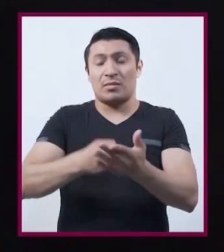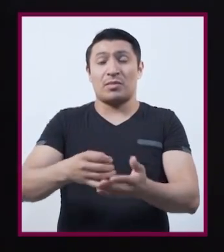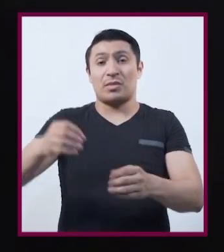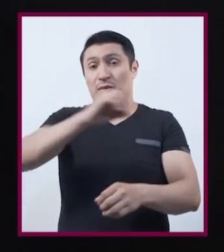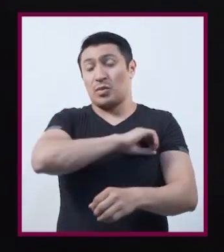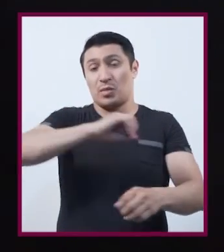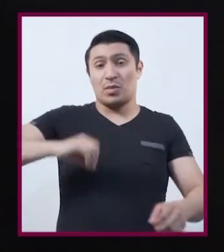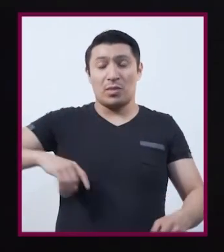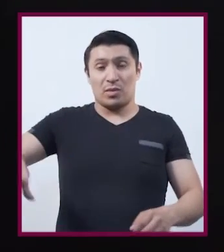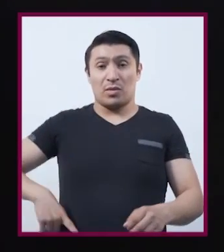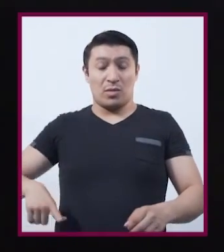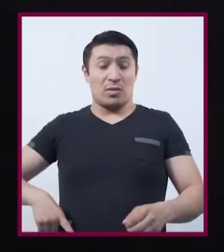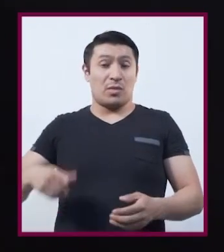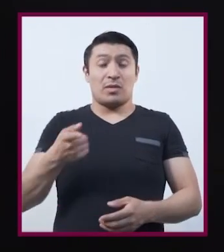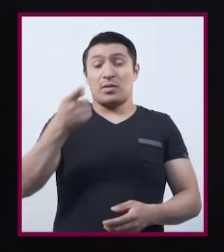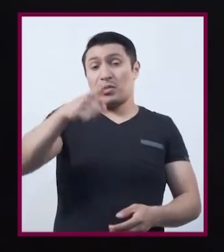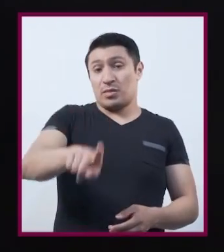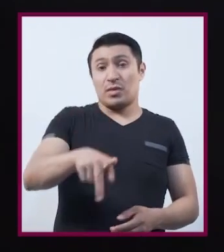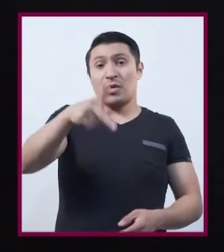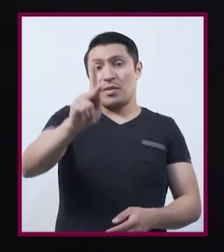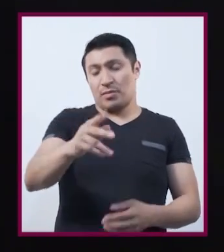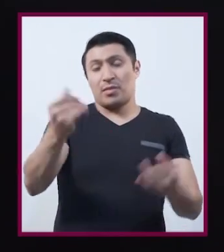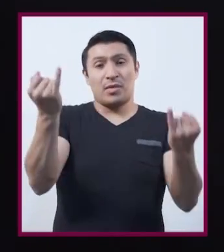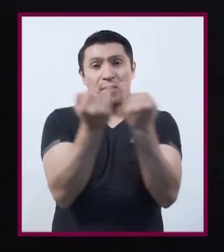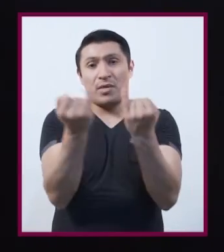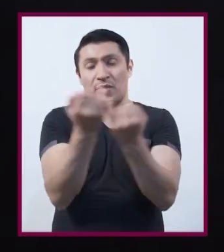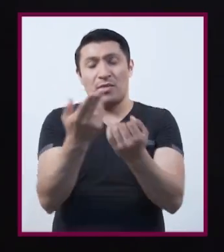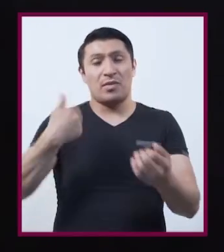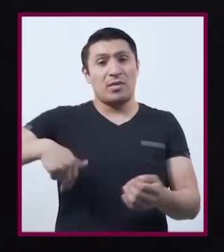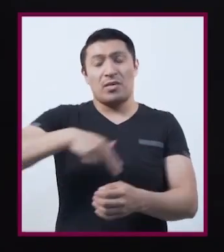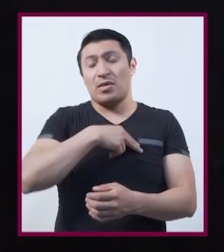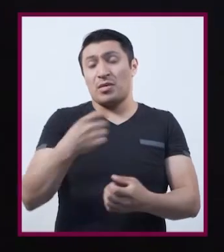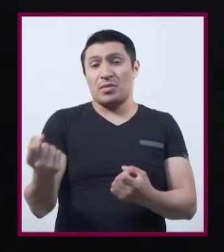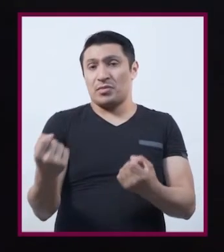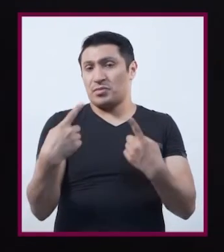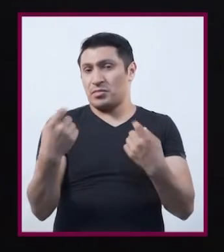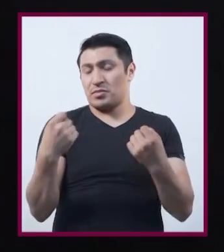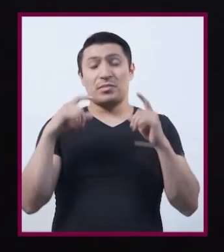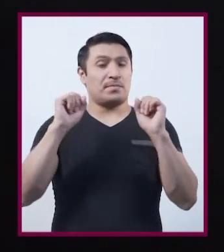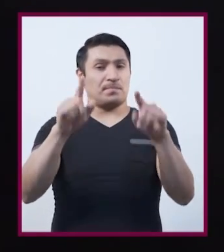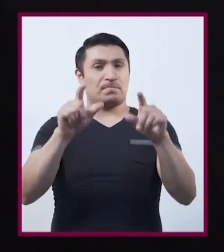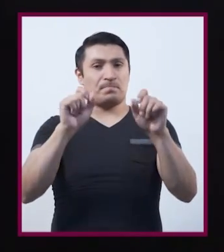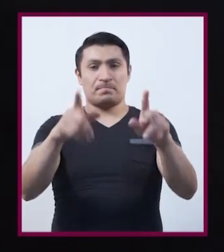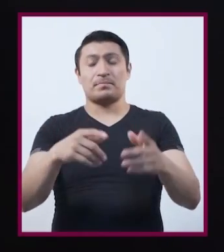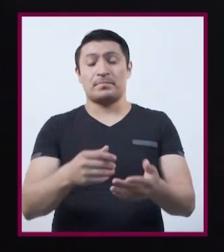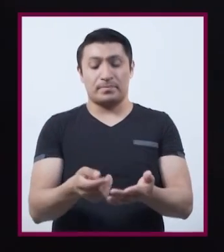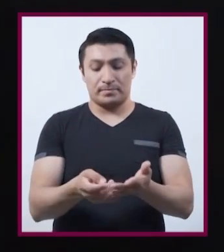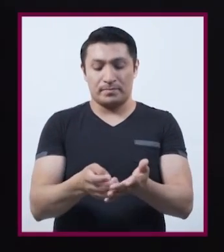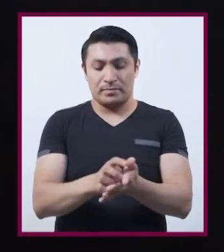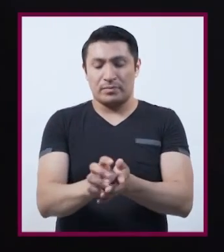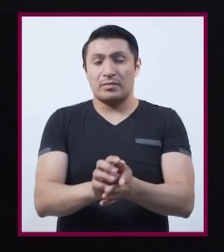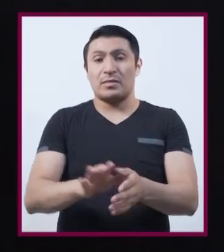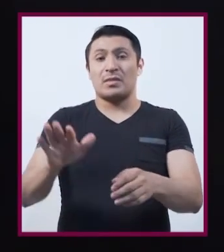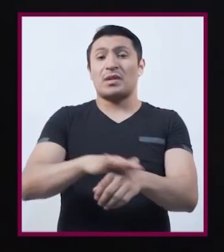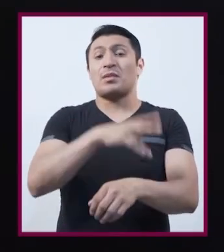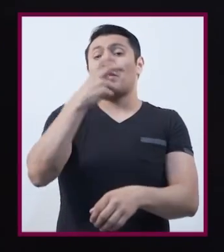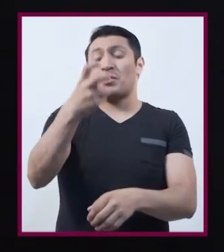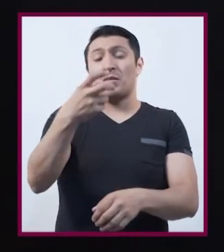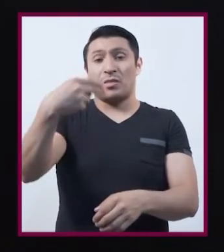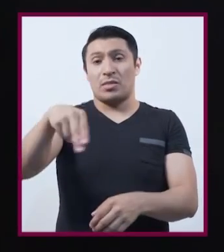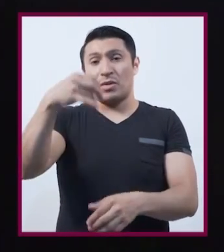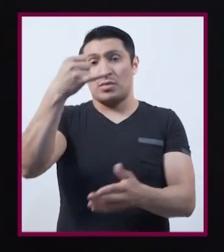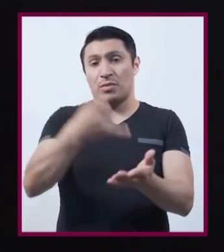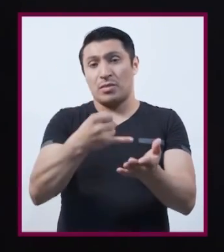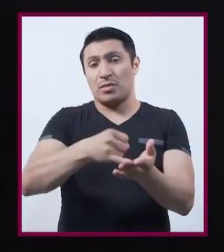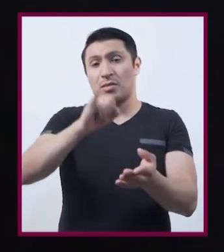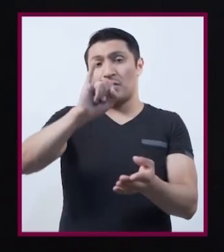una obligación impuesta por el Estado. Sí, pero también algo que nos imponemos a nosotras y nosotros mismos. Por